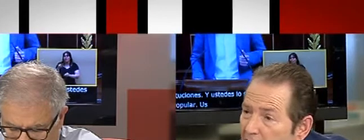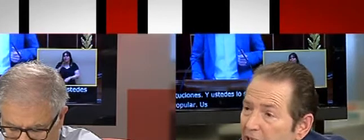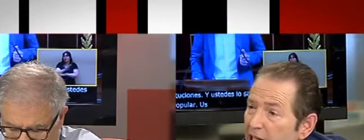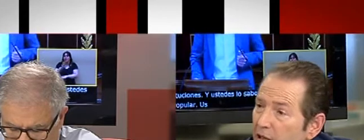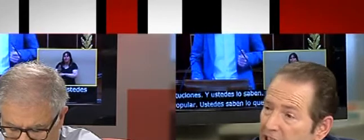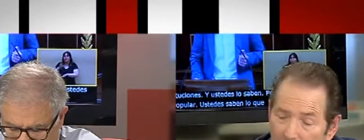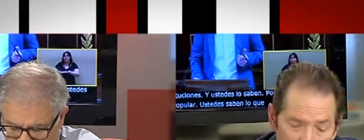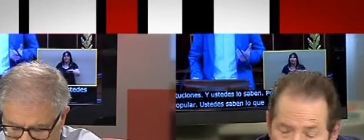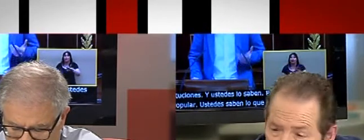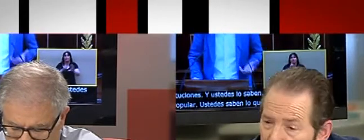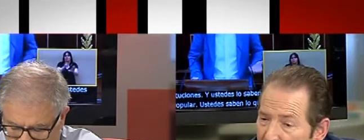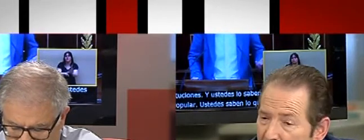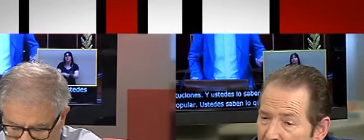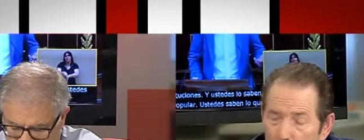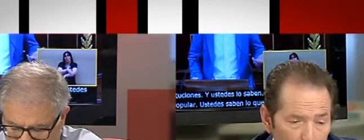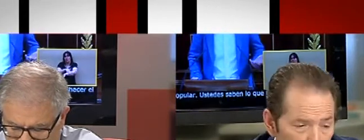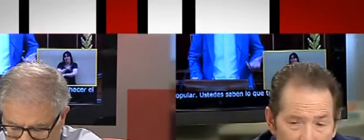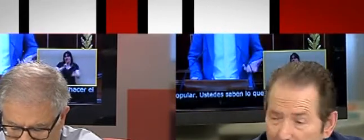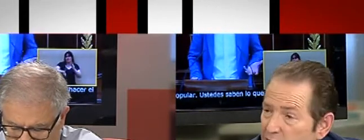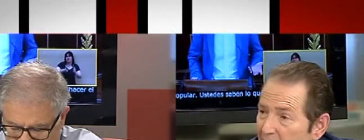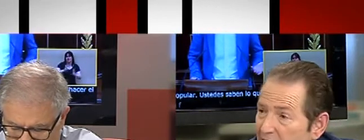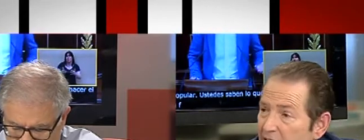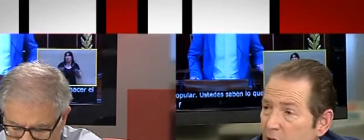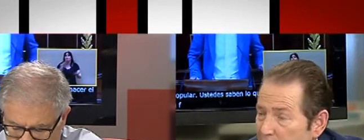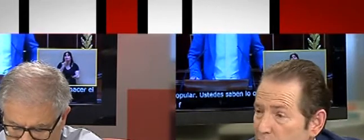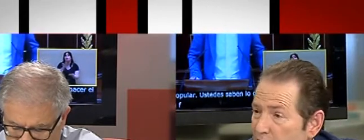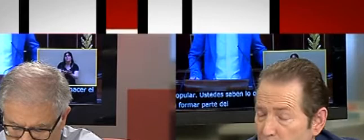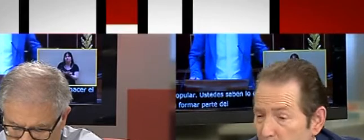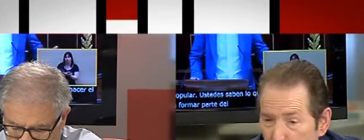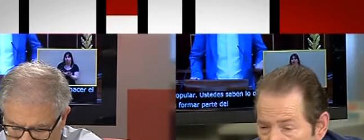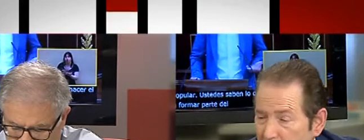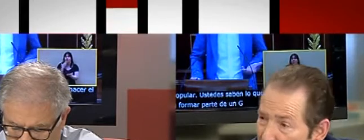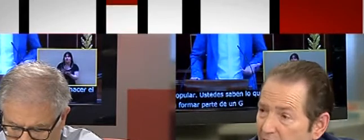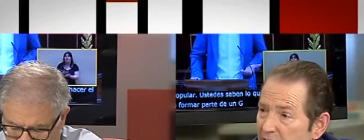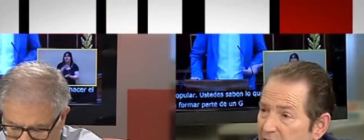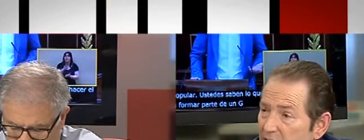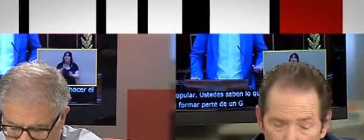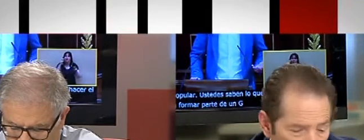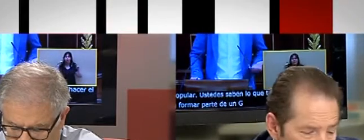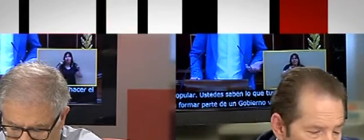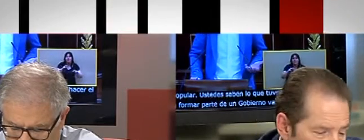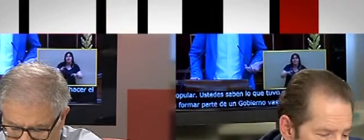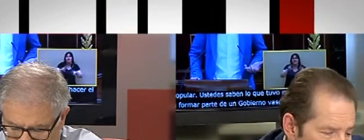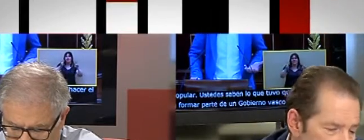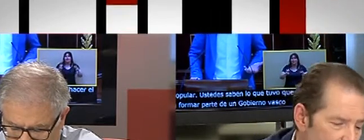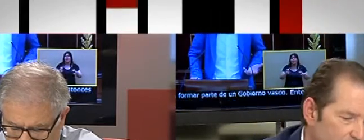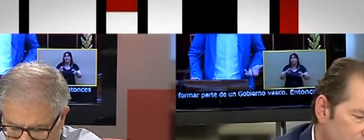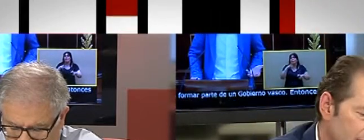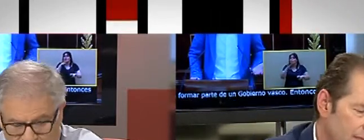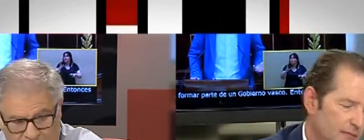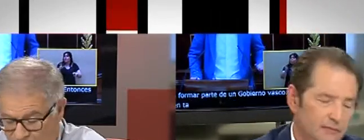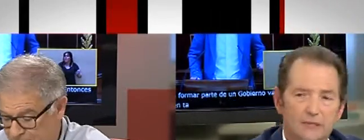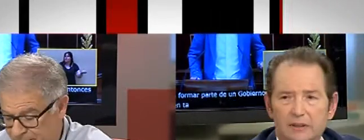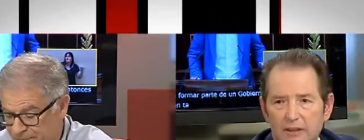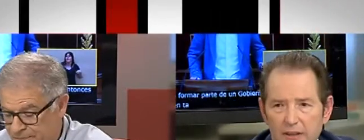jurídica con la que se trabaje no hay estados plurinacionales en cuanto en el mundo hay estados federales o estados unitarios y el nuestro es un estado federal nosotros un estado federal y esta y